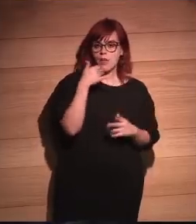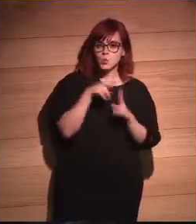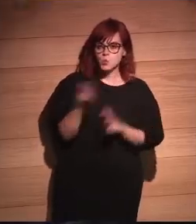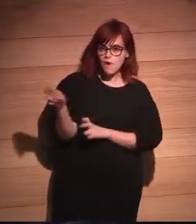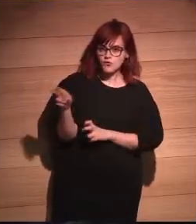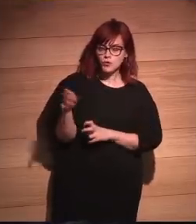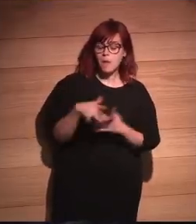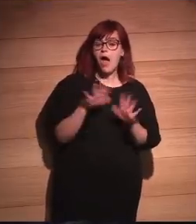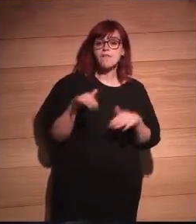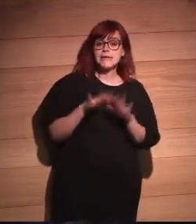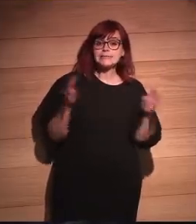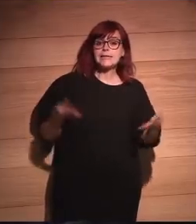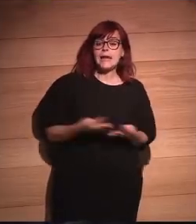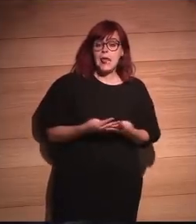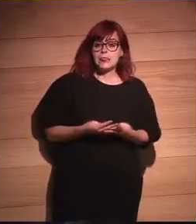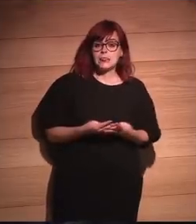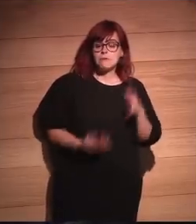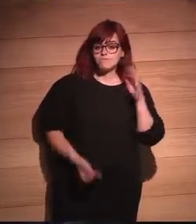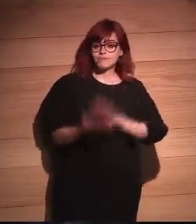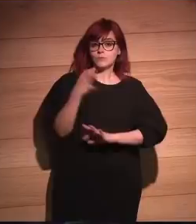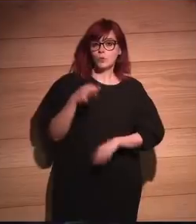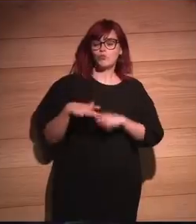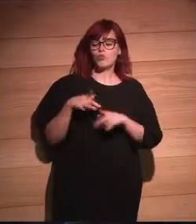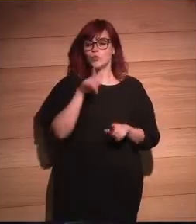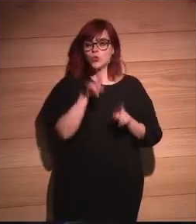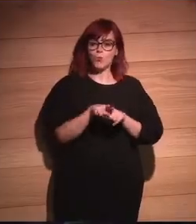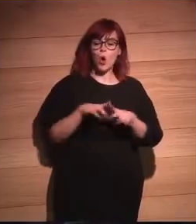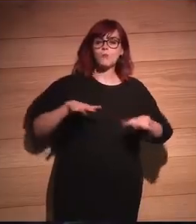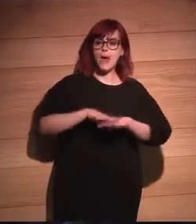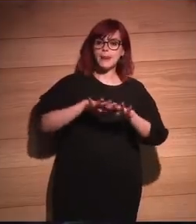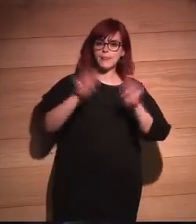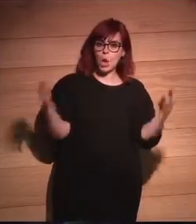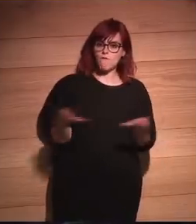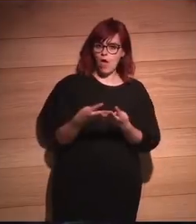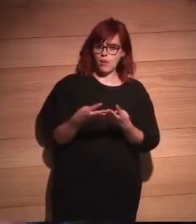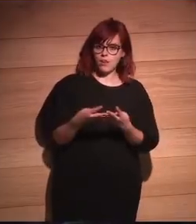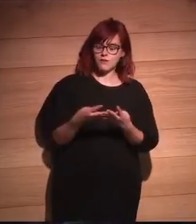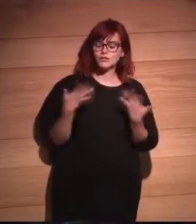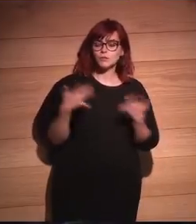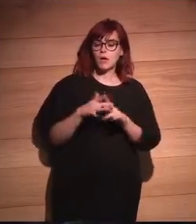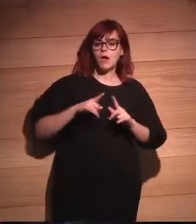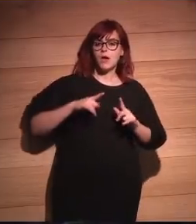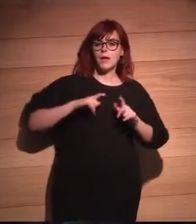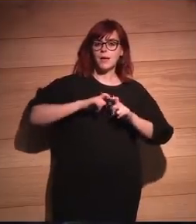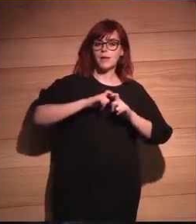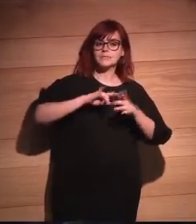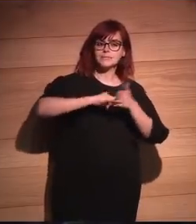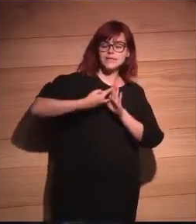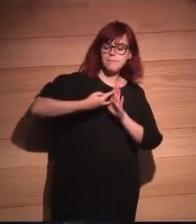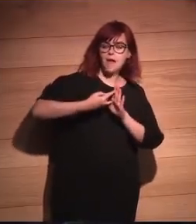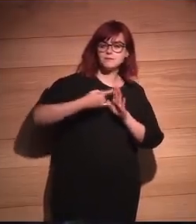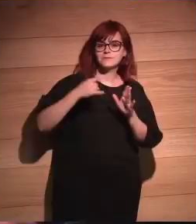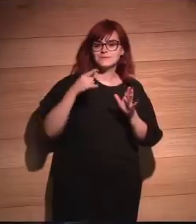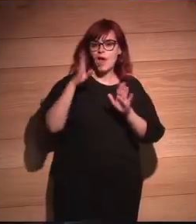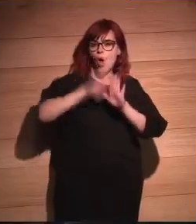¿no? Porque al final Internet se genera y se concibe como una red global donde empiezan a operar distintos sistemas